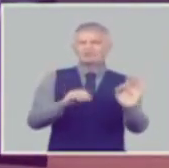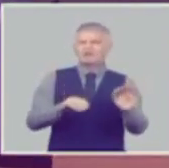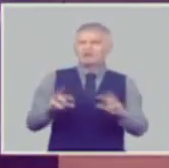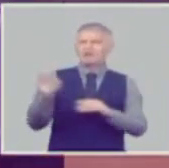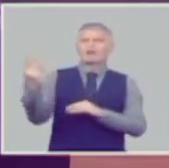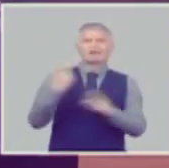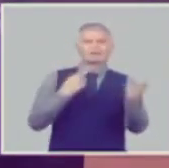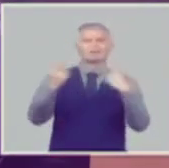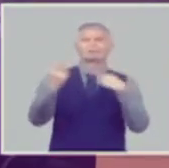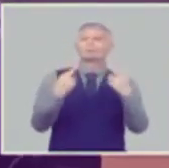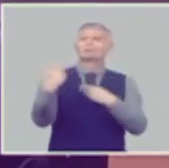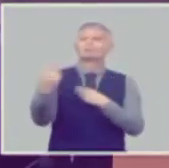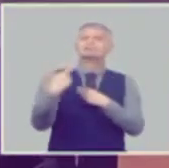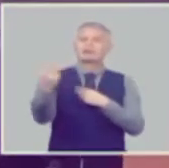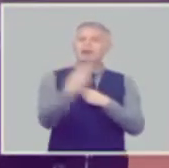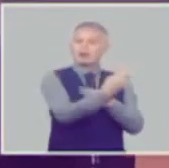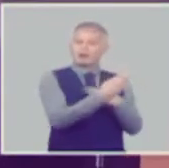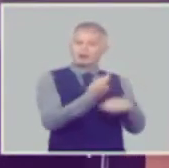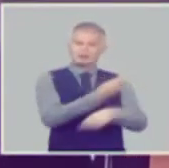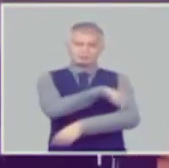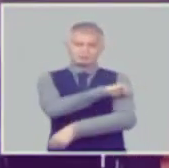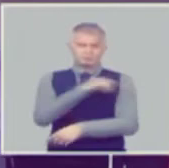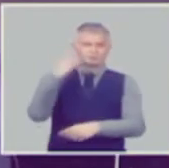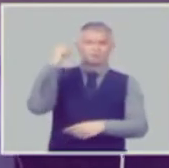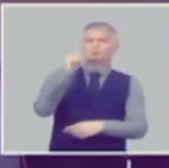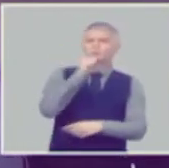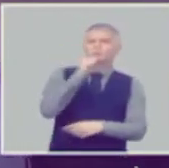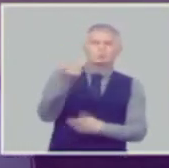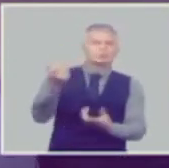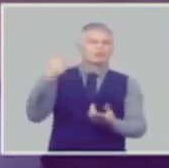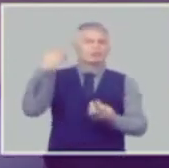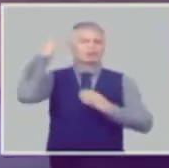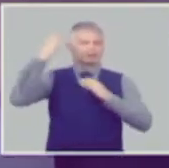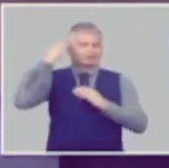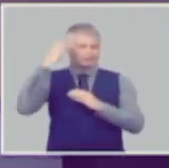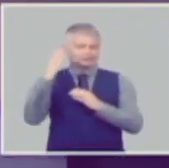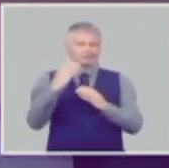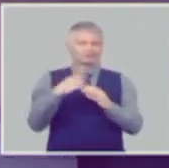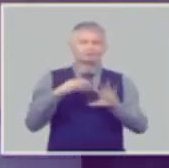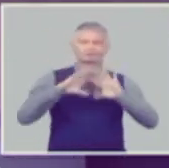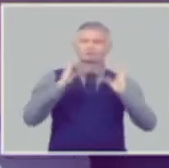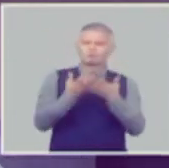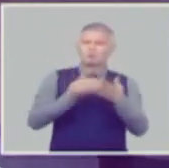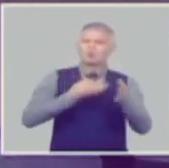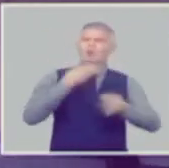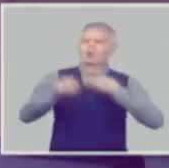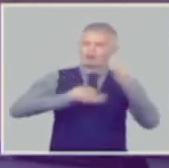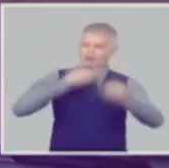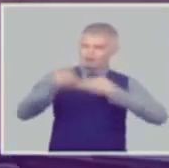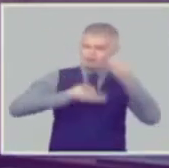y de forma detallada las cuestiones que puedan generar dudas, que son casi todas, por la novedad del